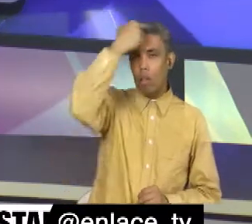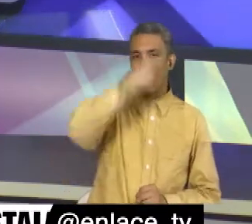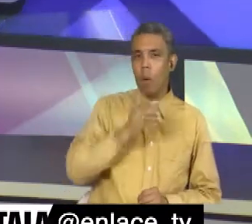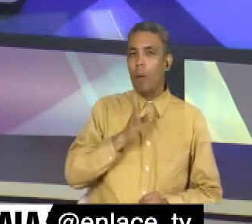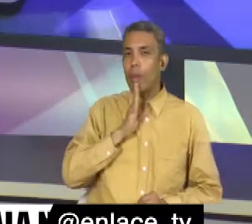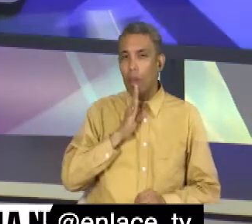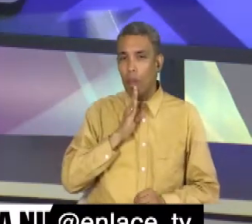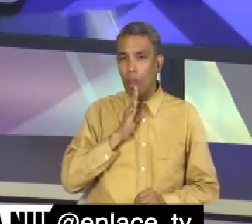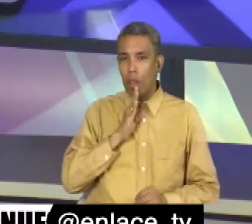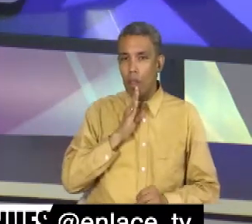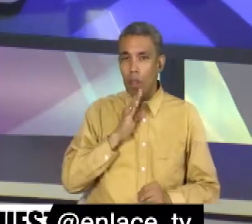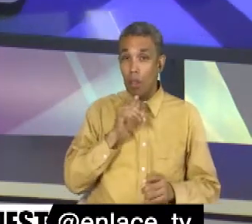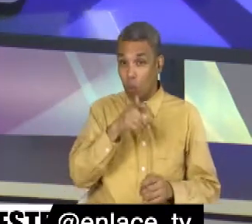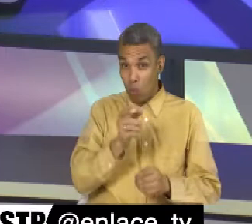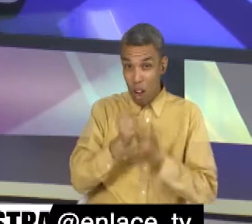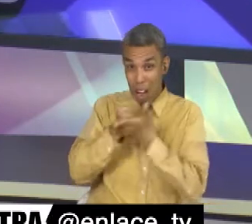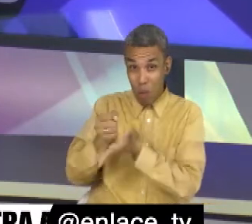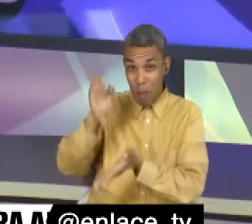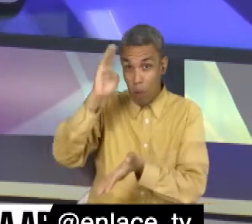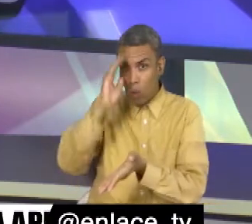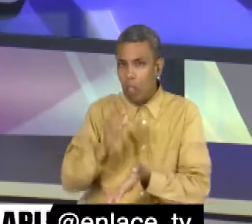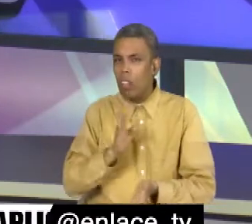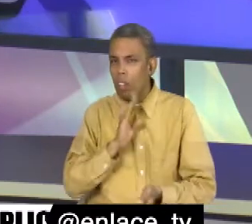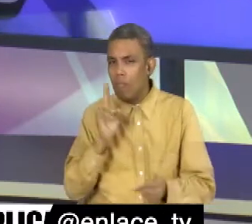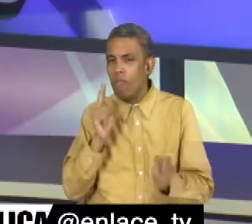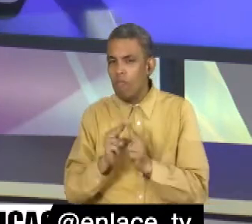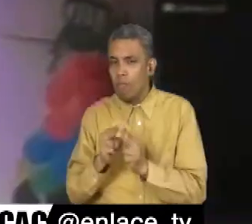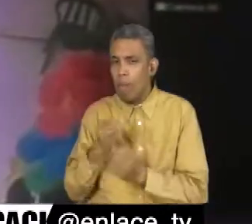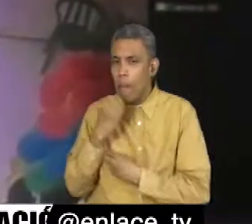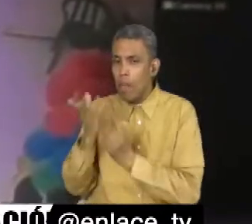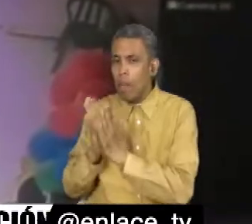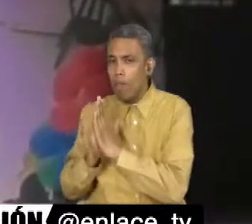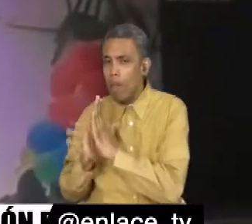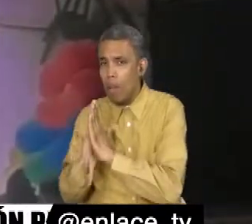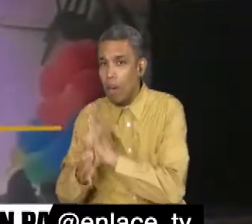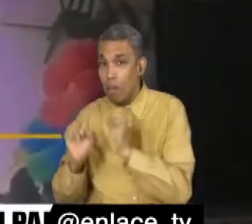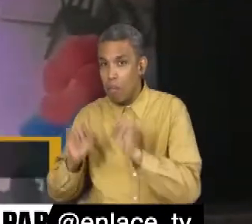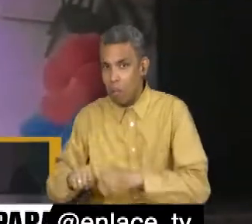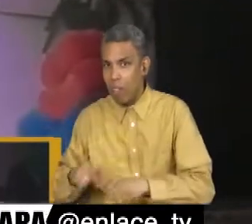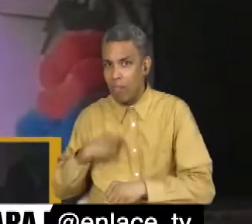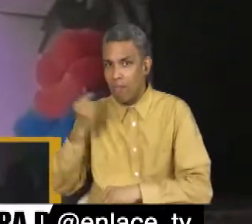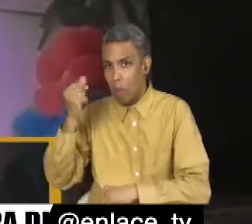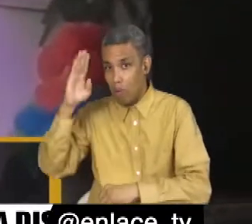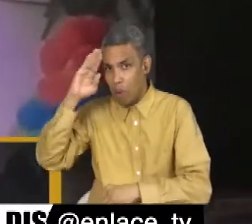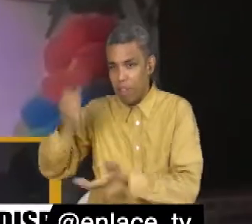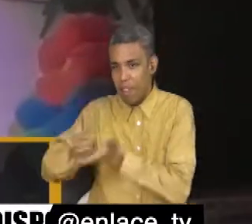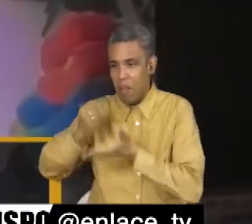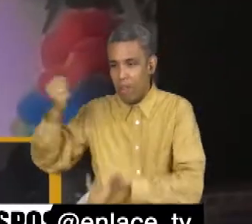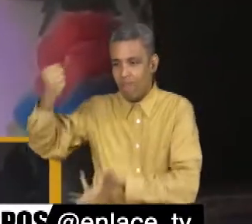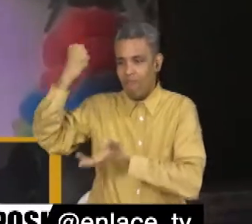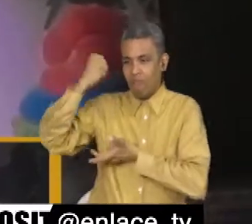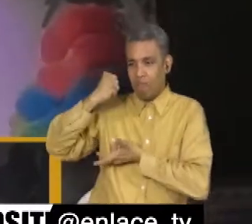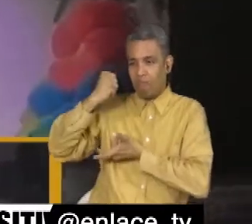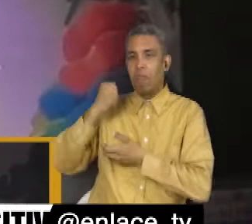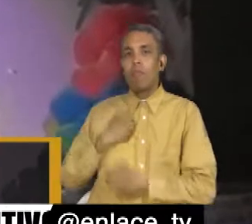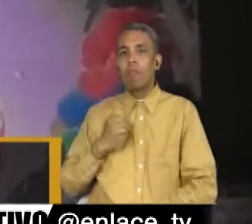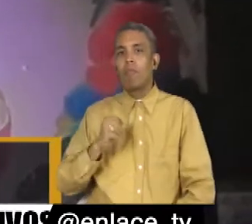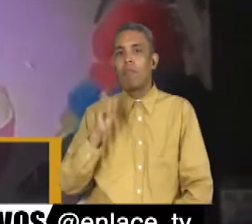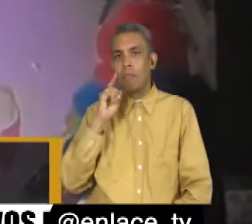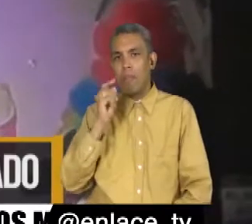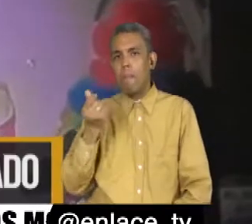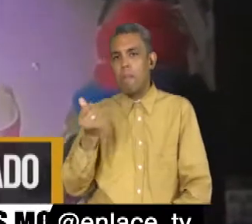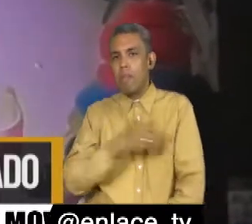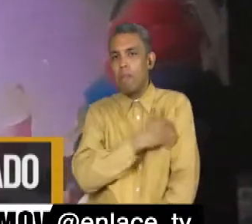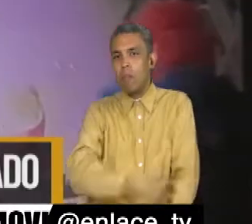que dé con el paradero del responsable de este hecho violento. Este es el momento en el que el sicario saca de la pretina de